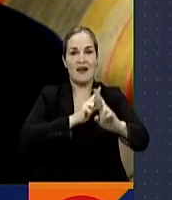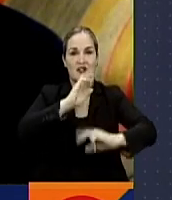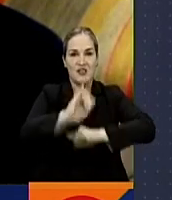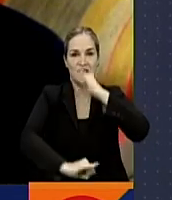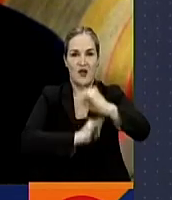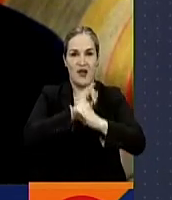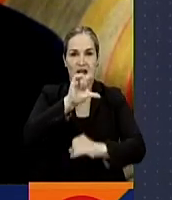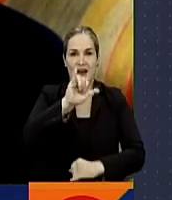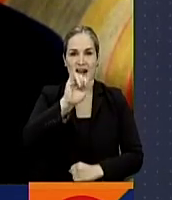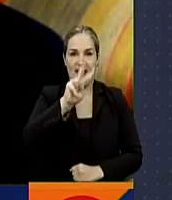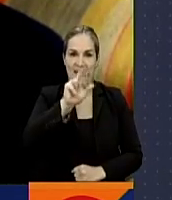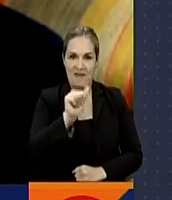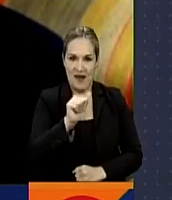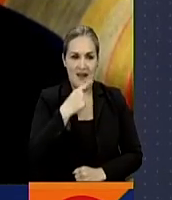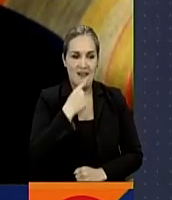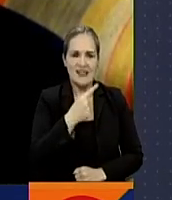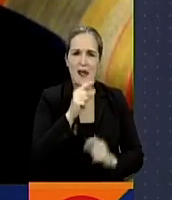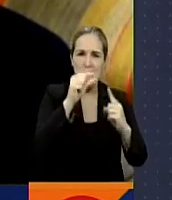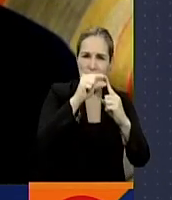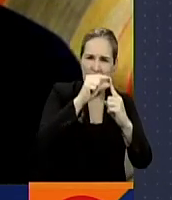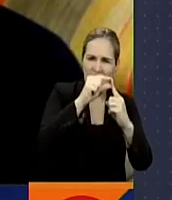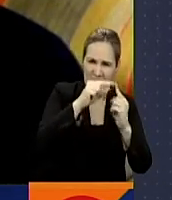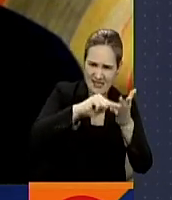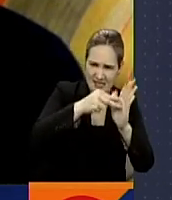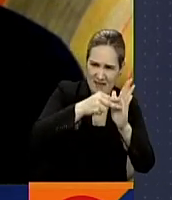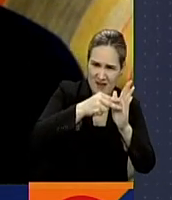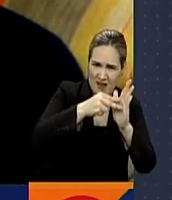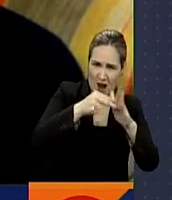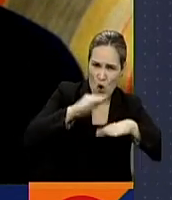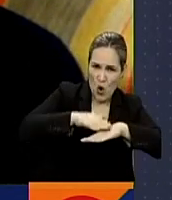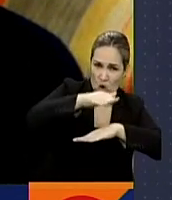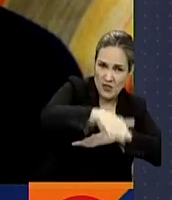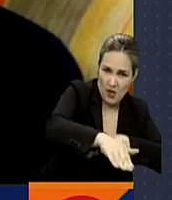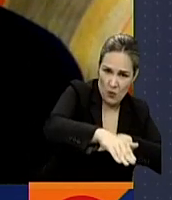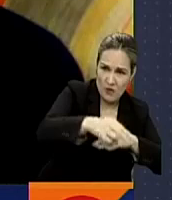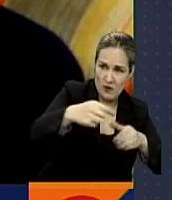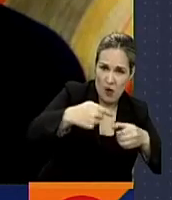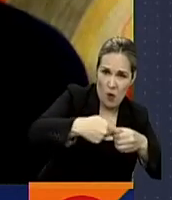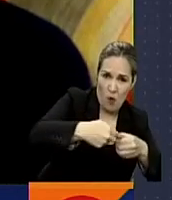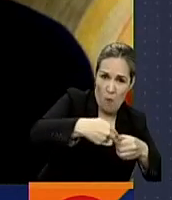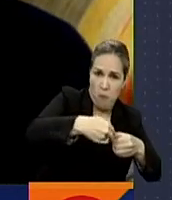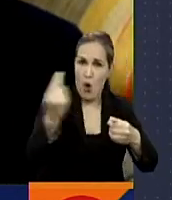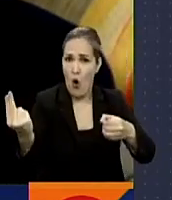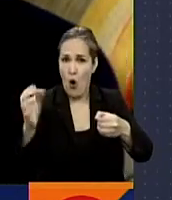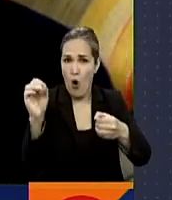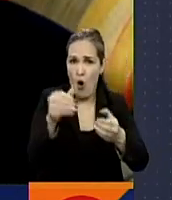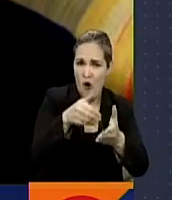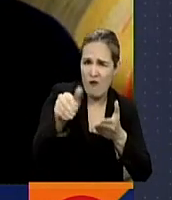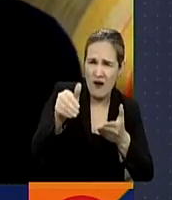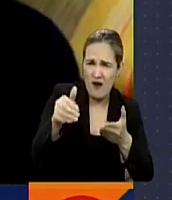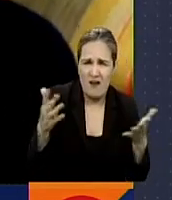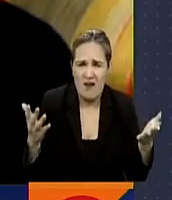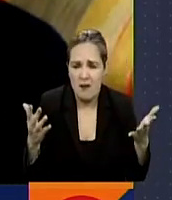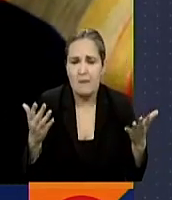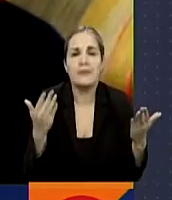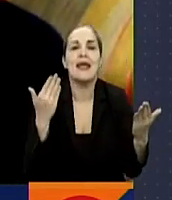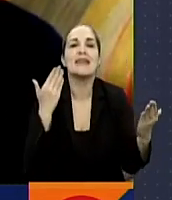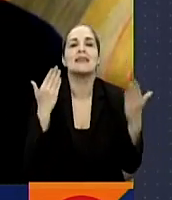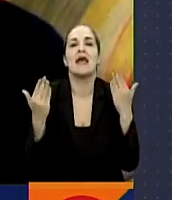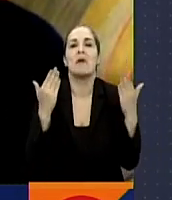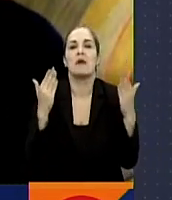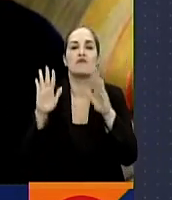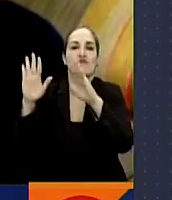embajador de Israel en Colombia Qué implicaciones inmediatas podría esto tener todo depende básicamente de lo que